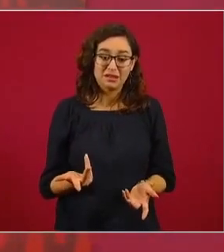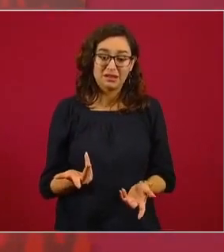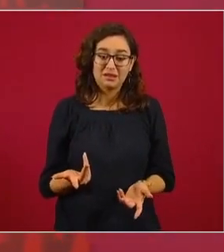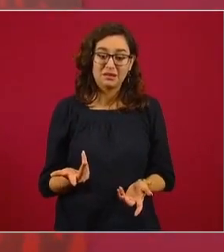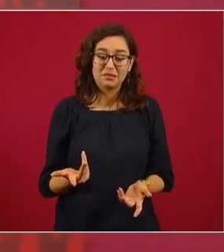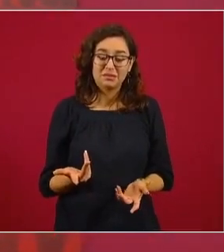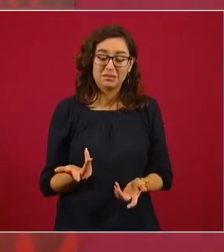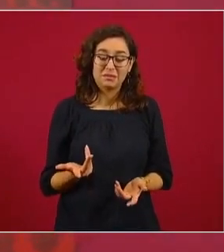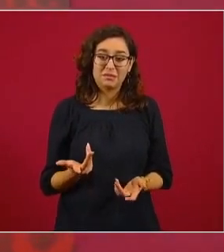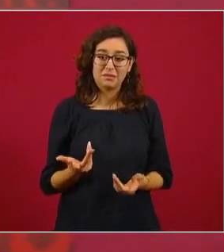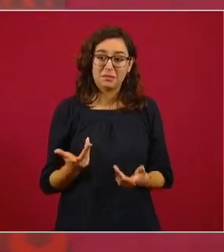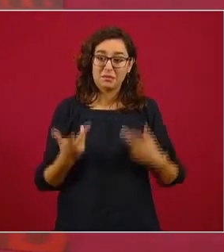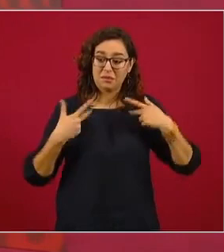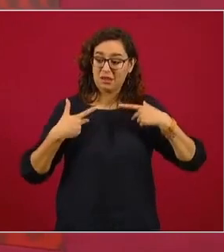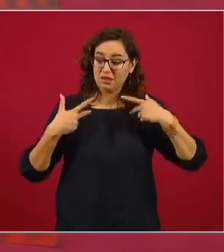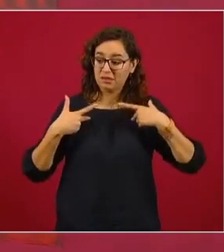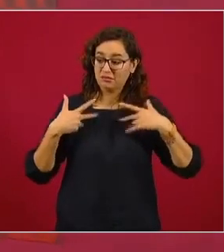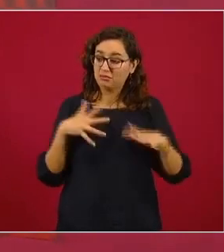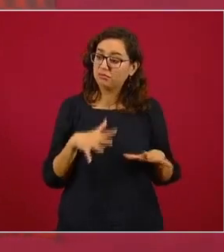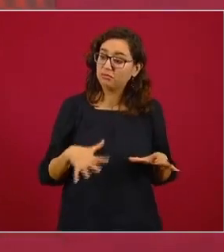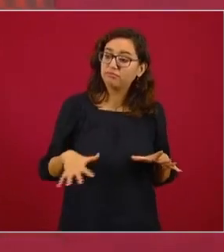en términos de población